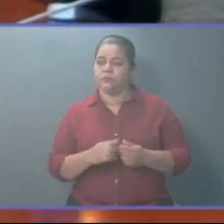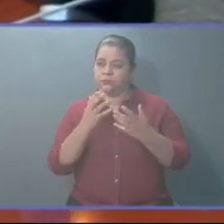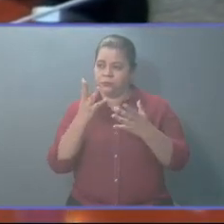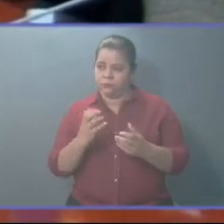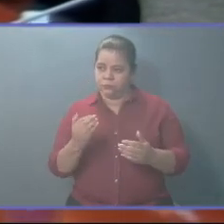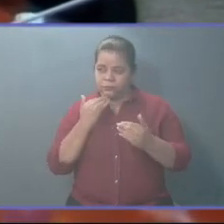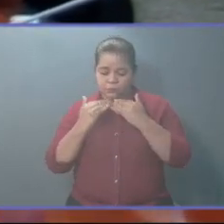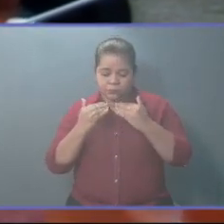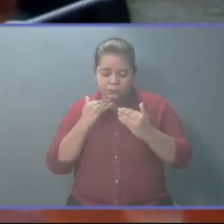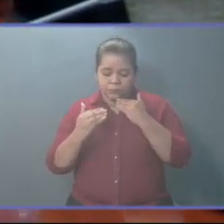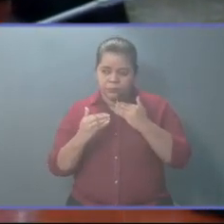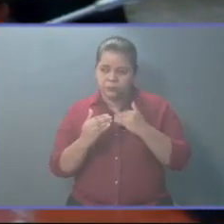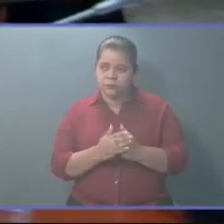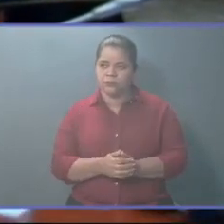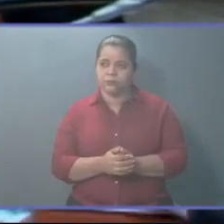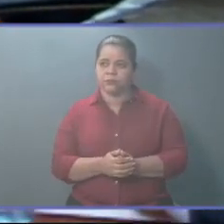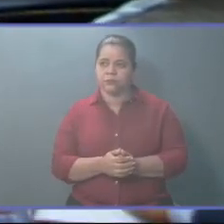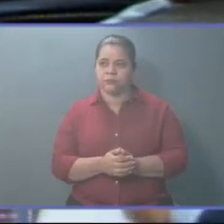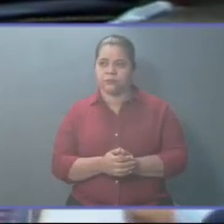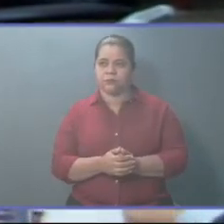explicar que no es